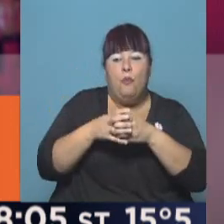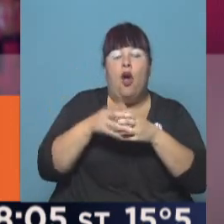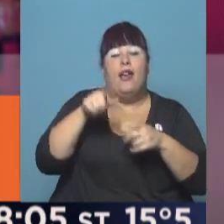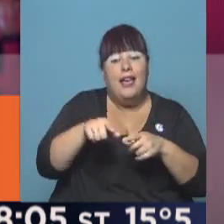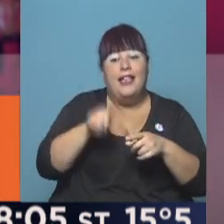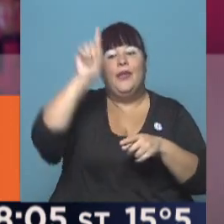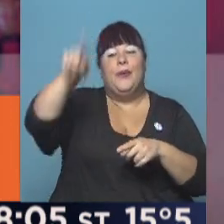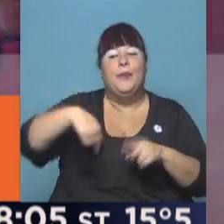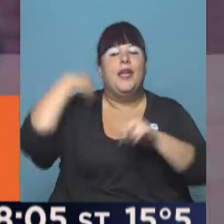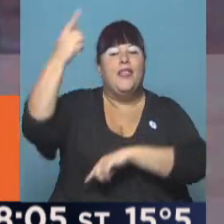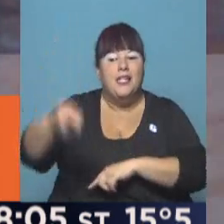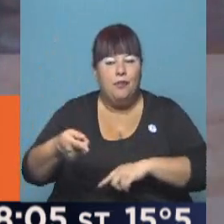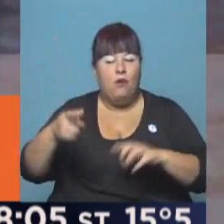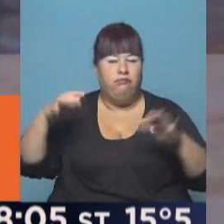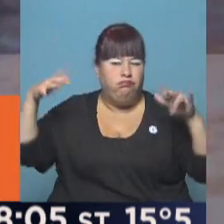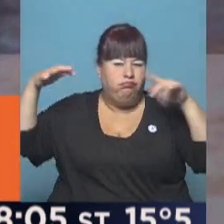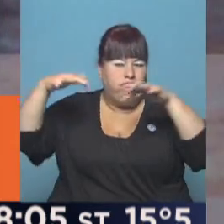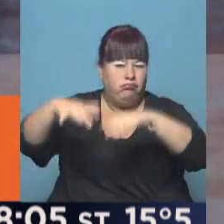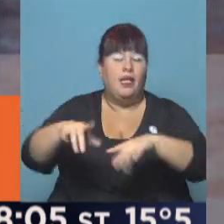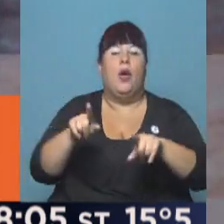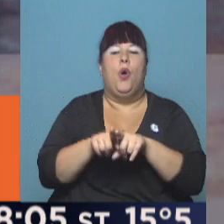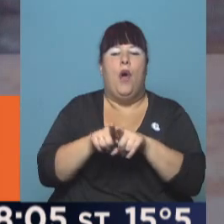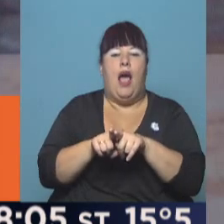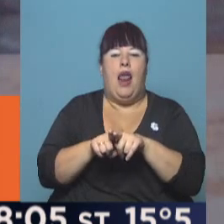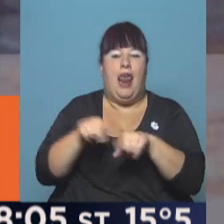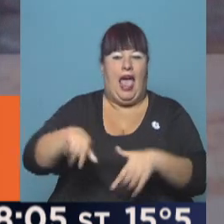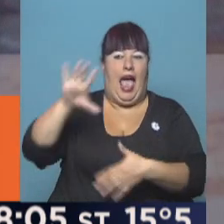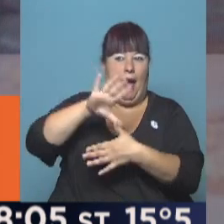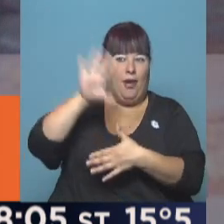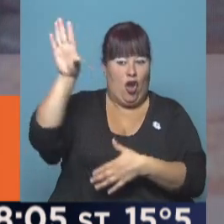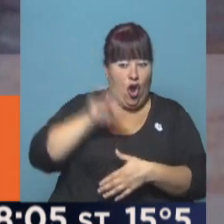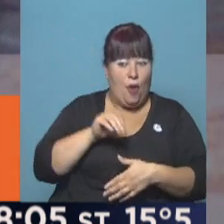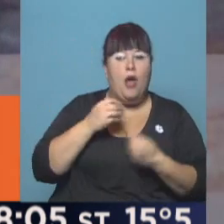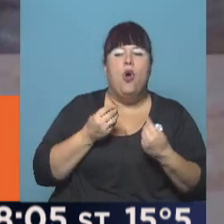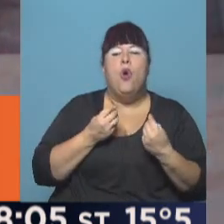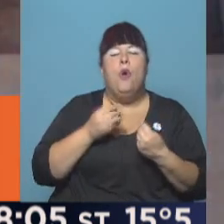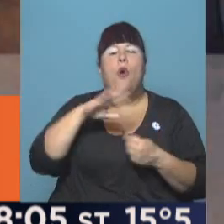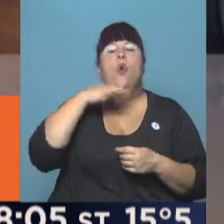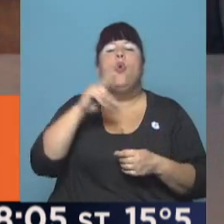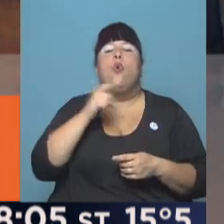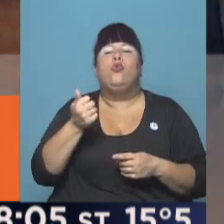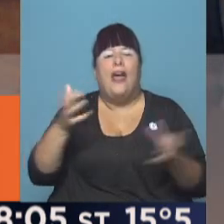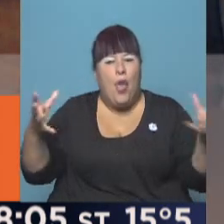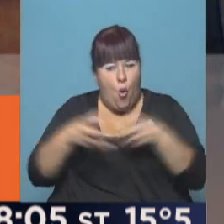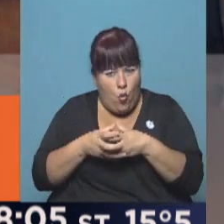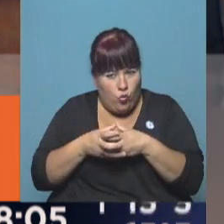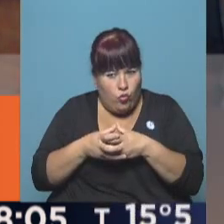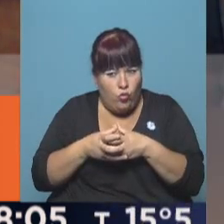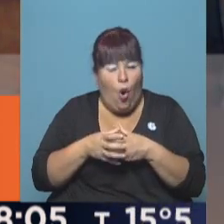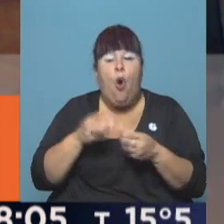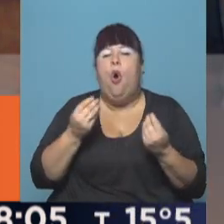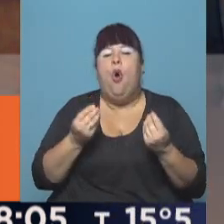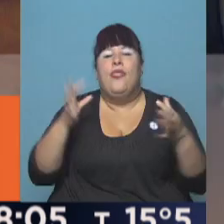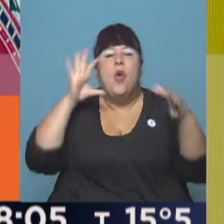esto es lo que llega como olas, ¿no es cierto?, a nuestra América para... ¿Juntas viene, perdón, de juntada?